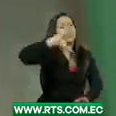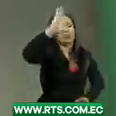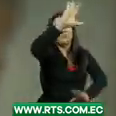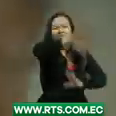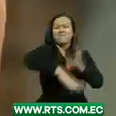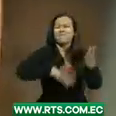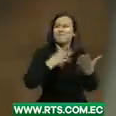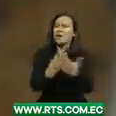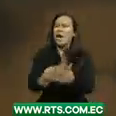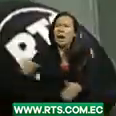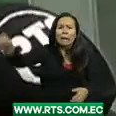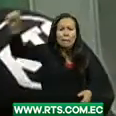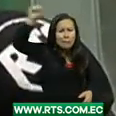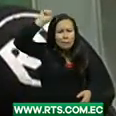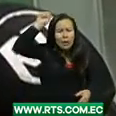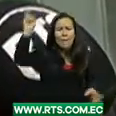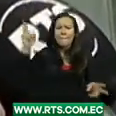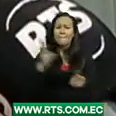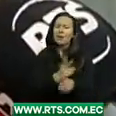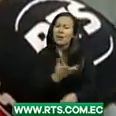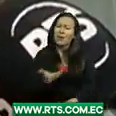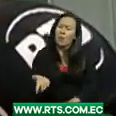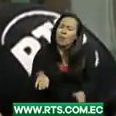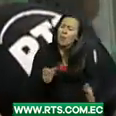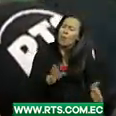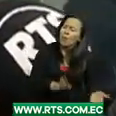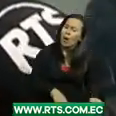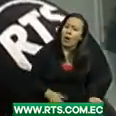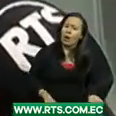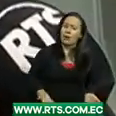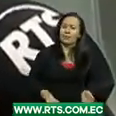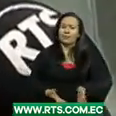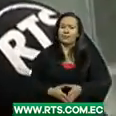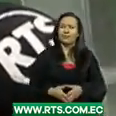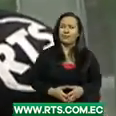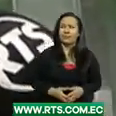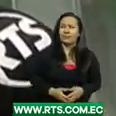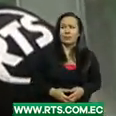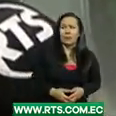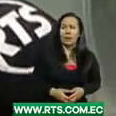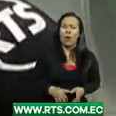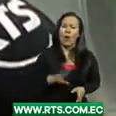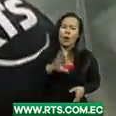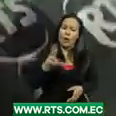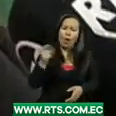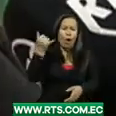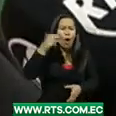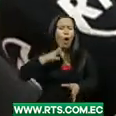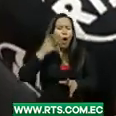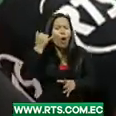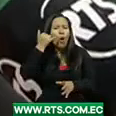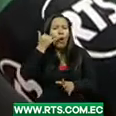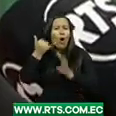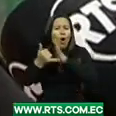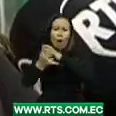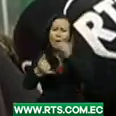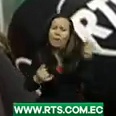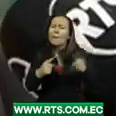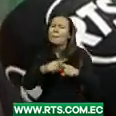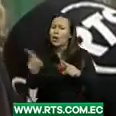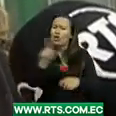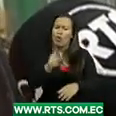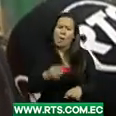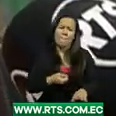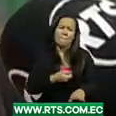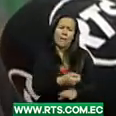ese cuchillo entrar en la cabeza ya fue para matarlo, pues imagínense. Yo digo, siempre digo, roben pero no maten. Por un simple teléfono, imagínense, no es ni